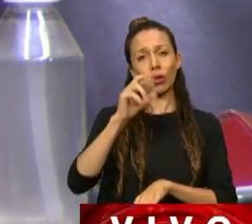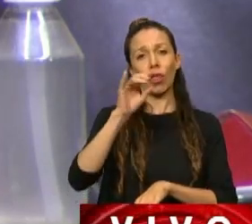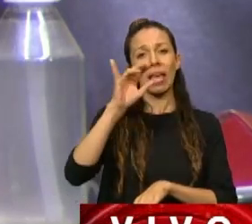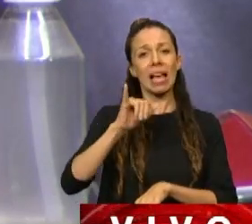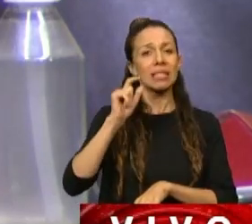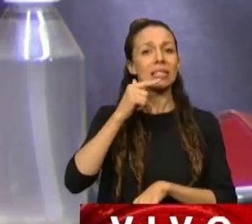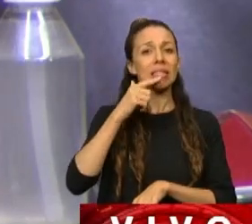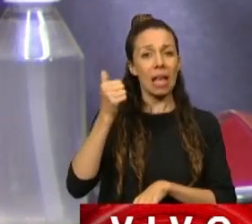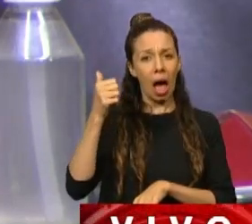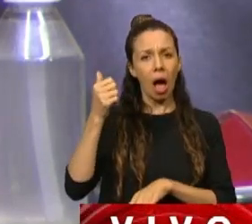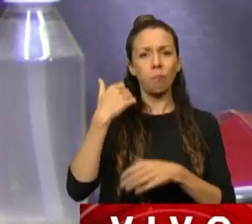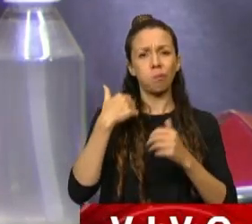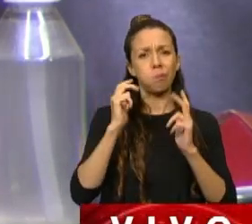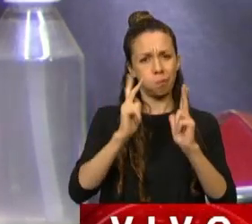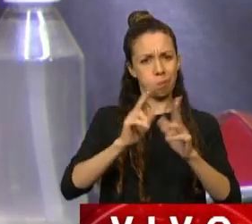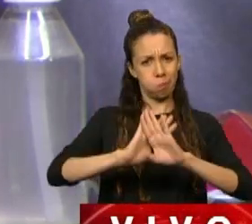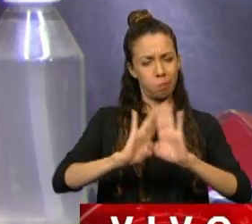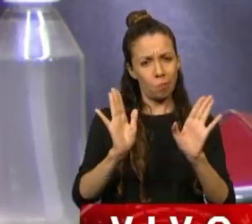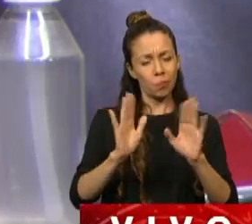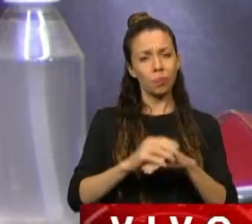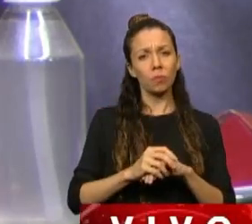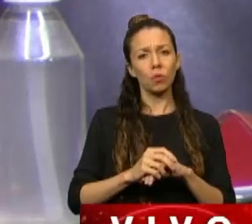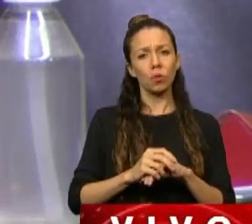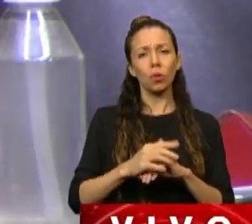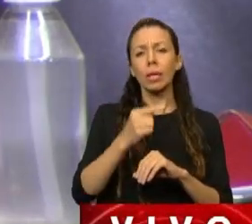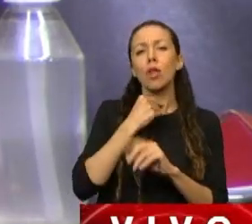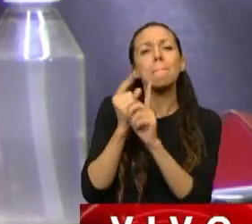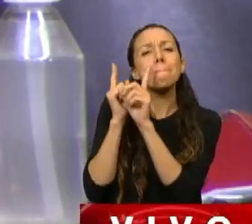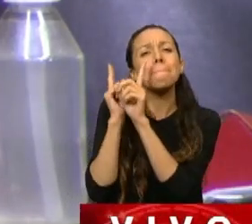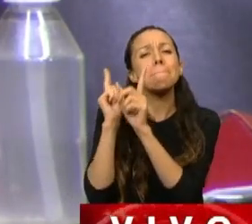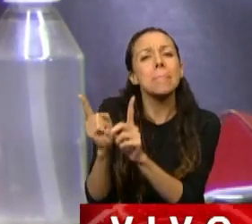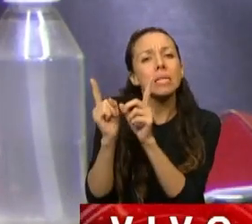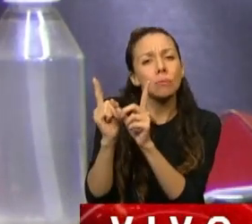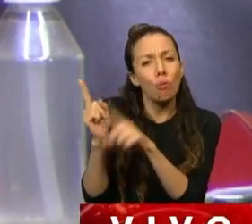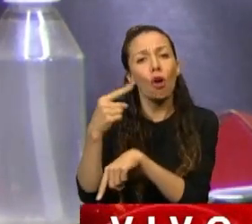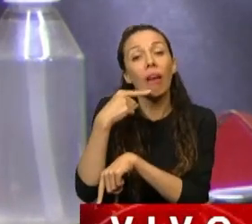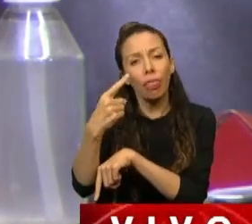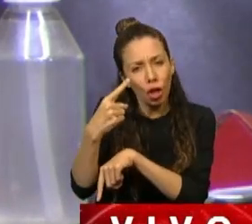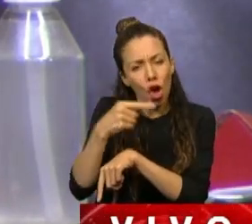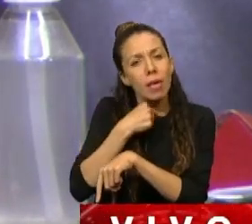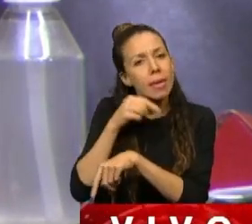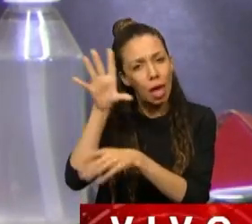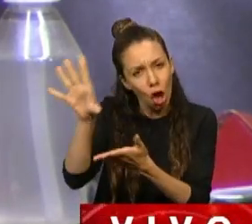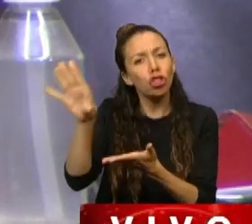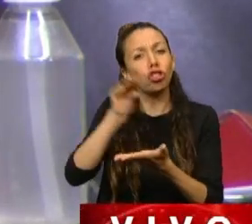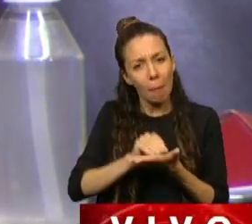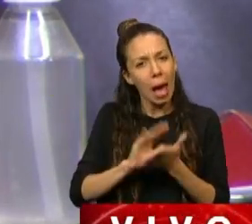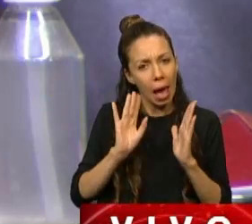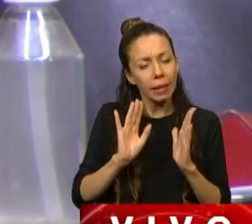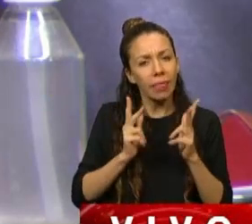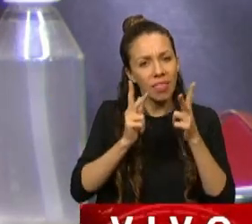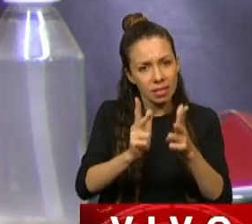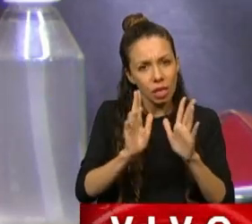presidente y voy a citar lo de manera textual podemos decir que